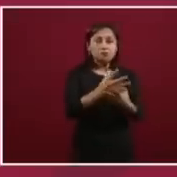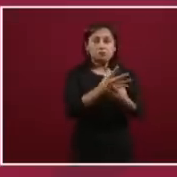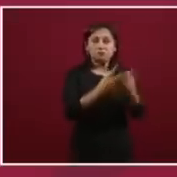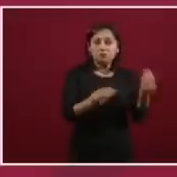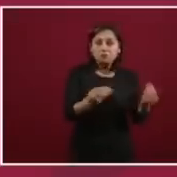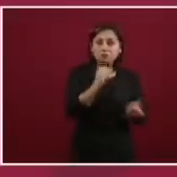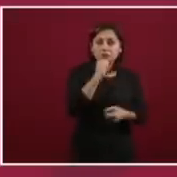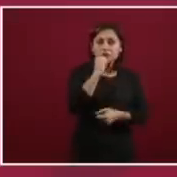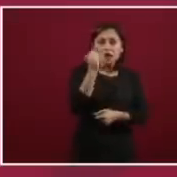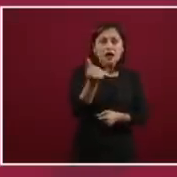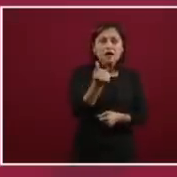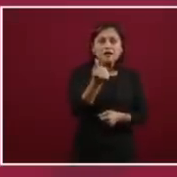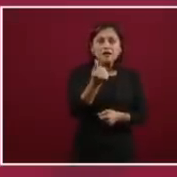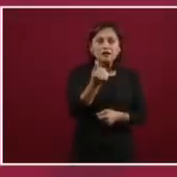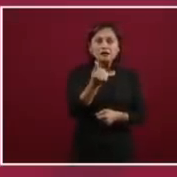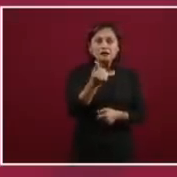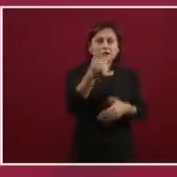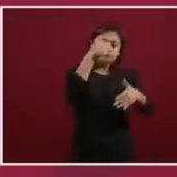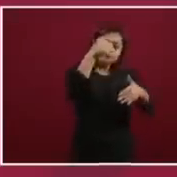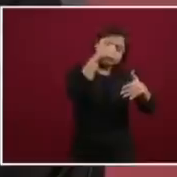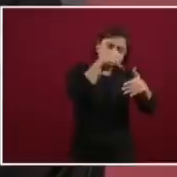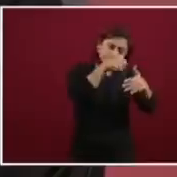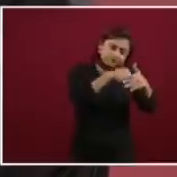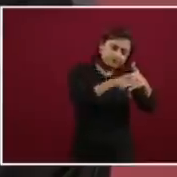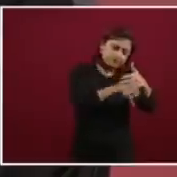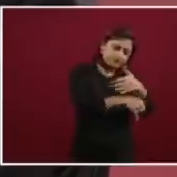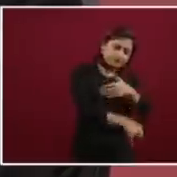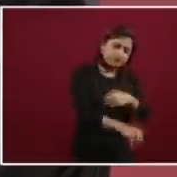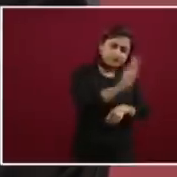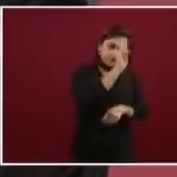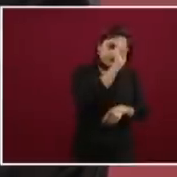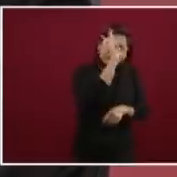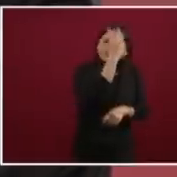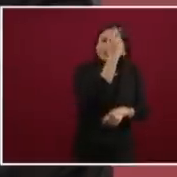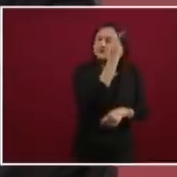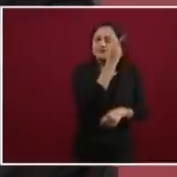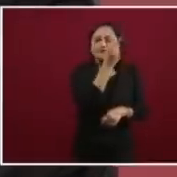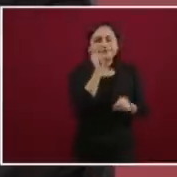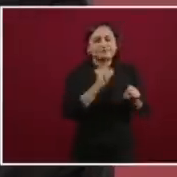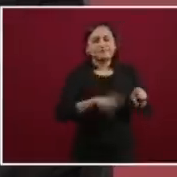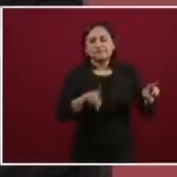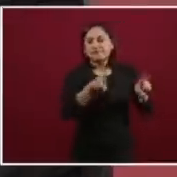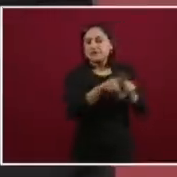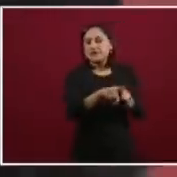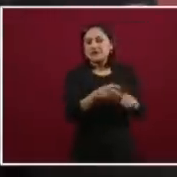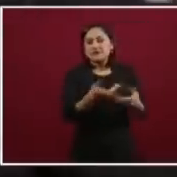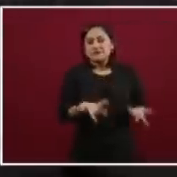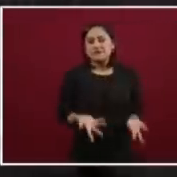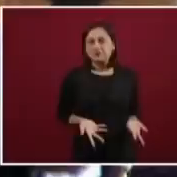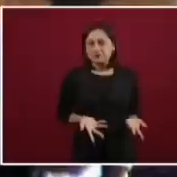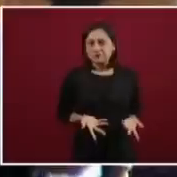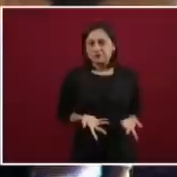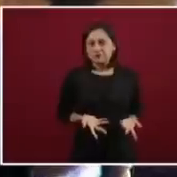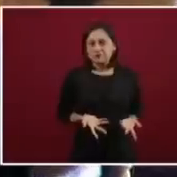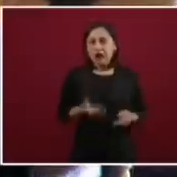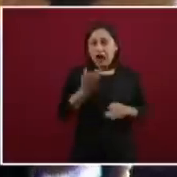esta irracionalidad entonces si nos lleva a tiempo